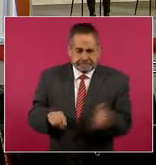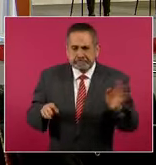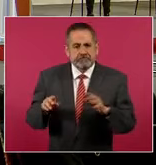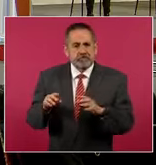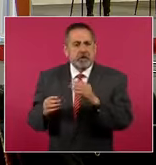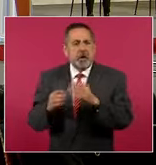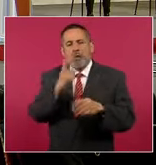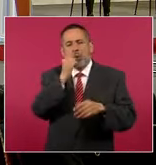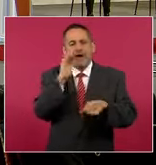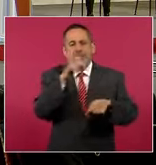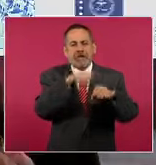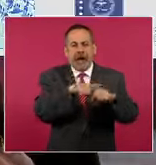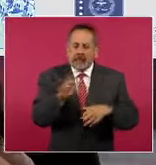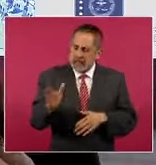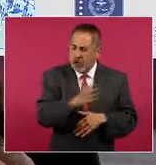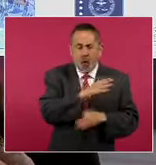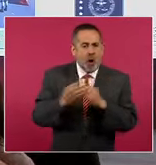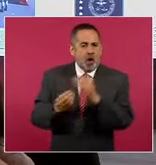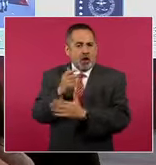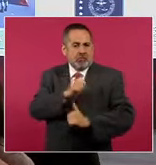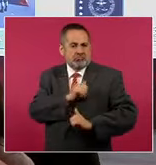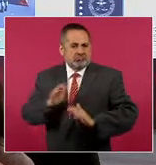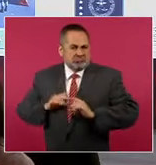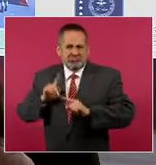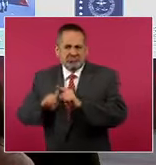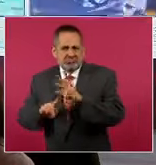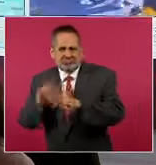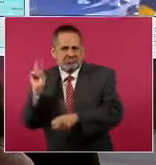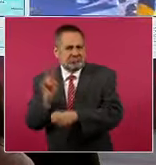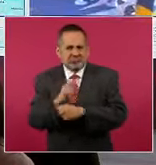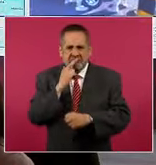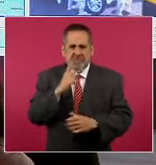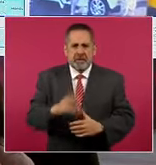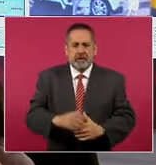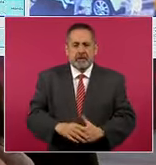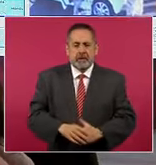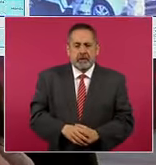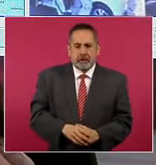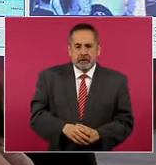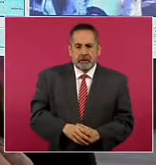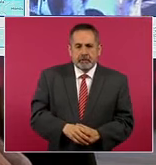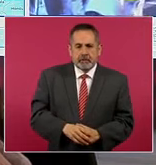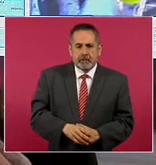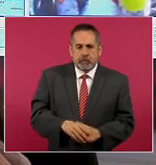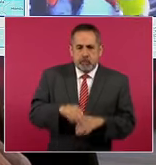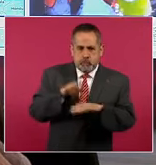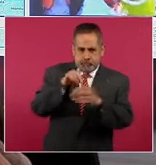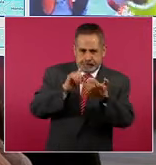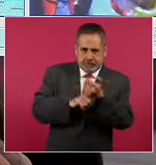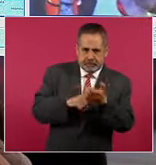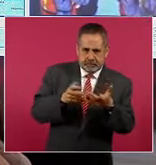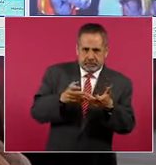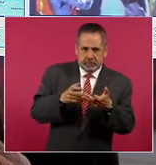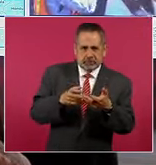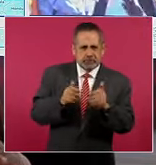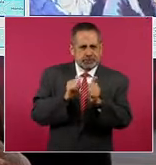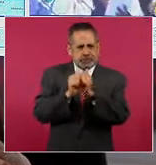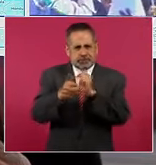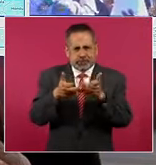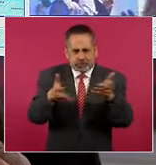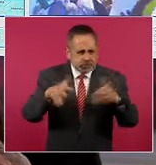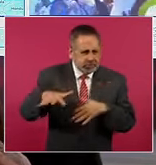Federal, que se encargaba de estas carreteras. Adelante, por favor. En cuanto a la intercepción terrestre, también se identifican